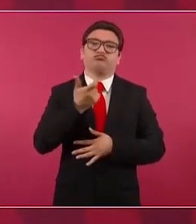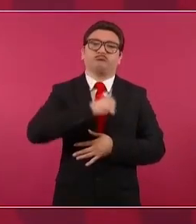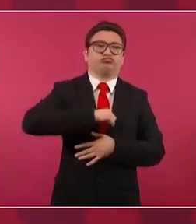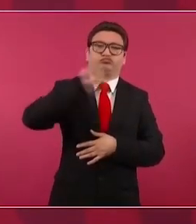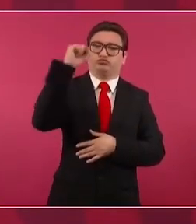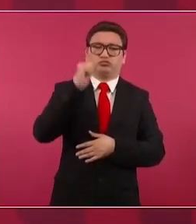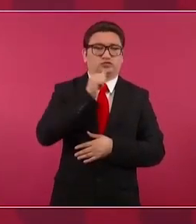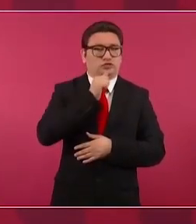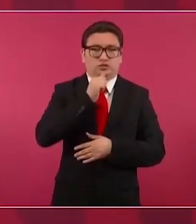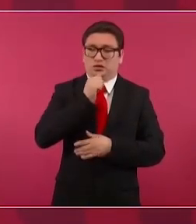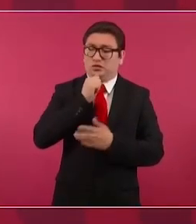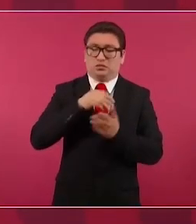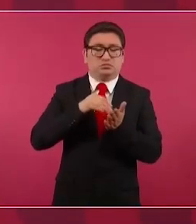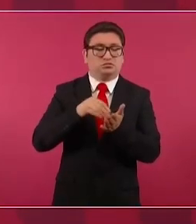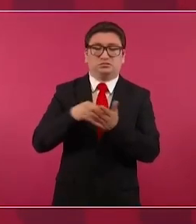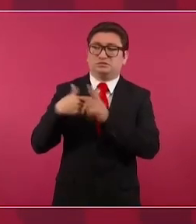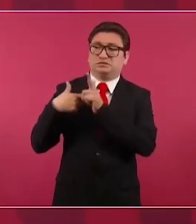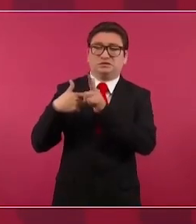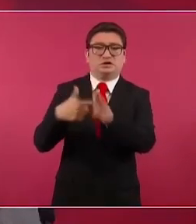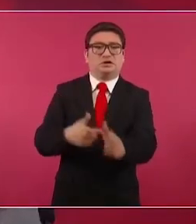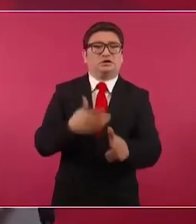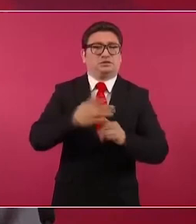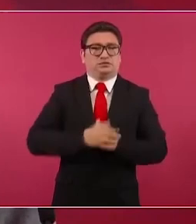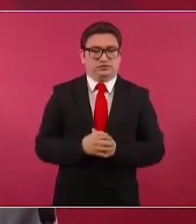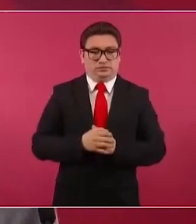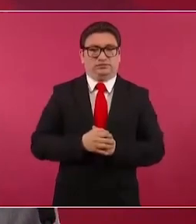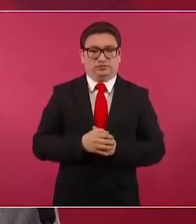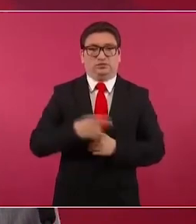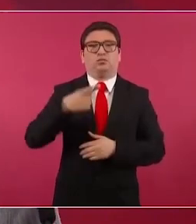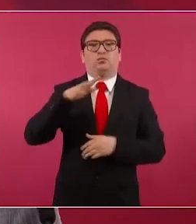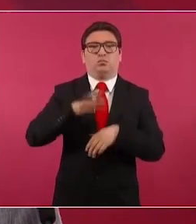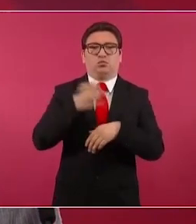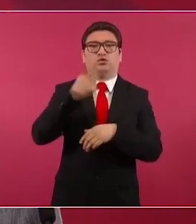endeudar al país, tenemos presupuesto